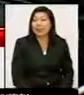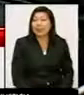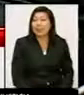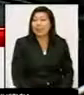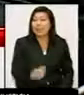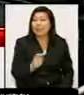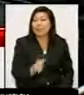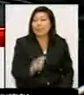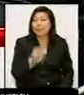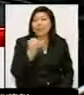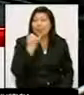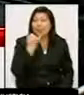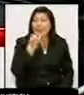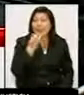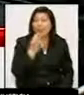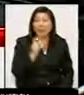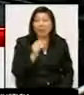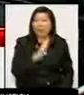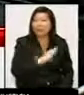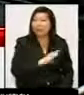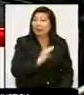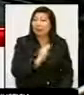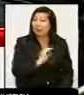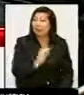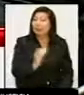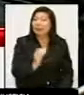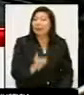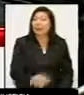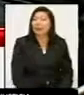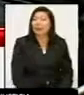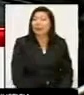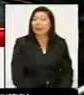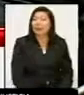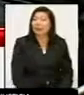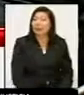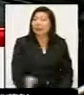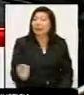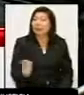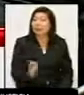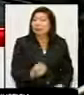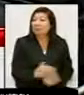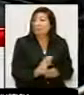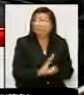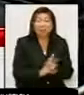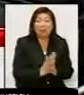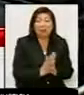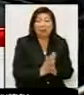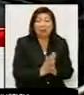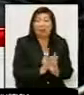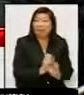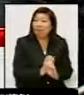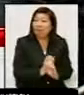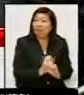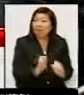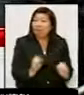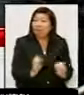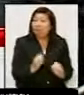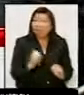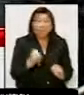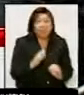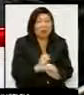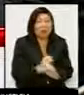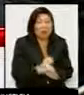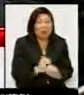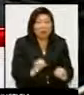agentes de viaje informales no fiscalizados por nadie. No funciona la DIRCETUR, no funciona la municipalidad,